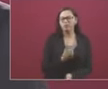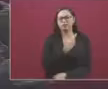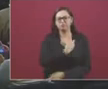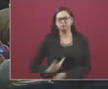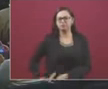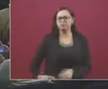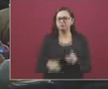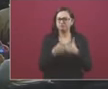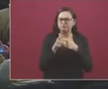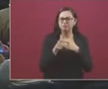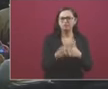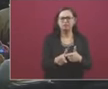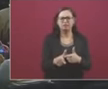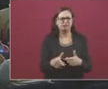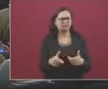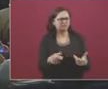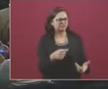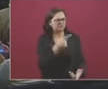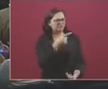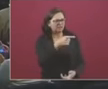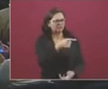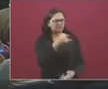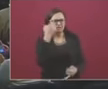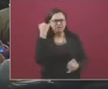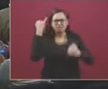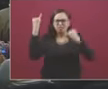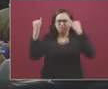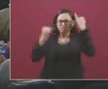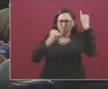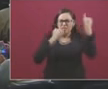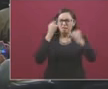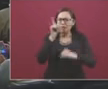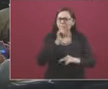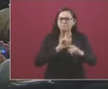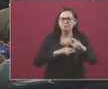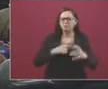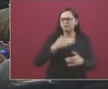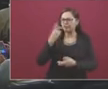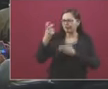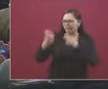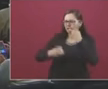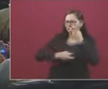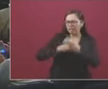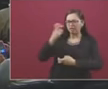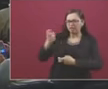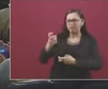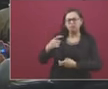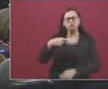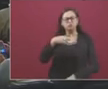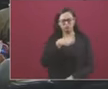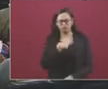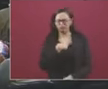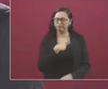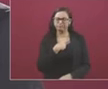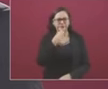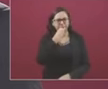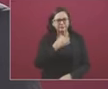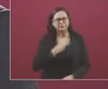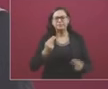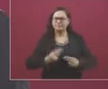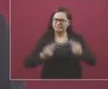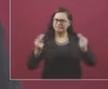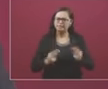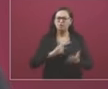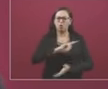ante este infundio me es necesario reiterar mis principios y mis